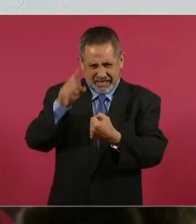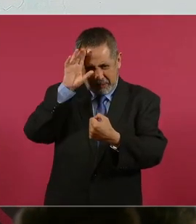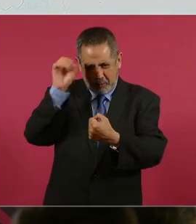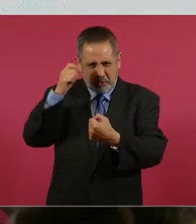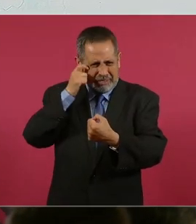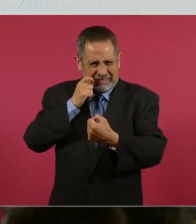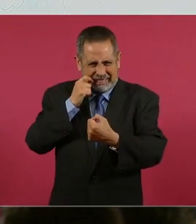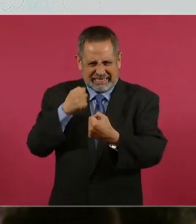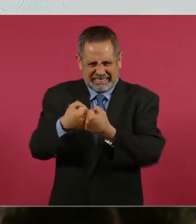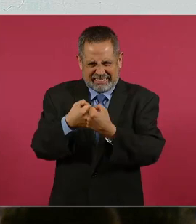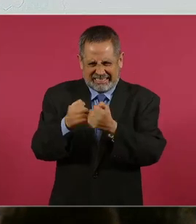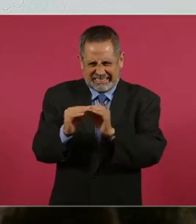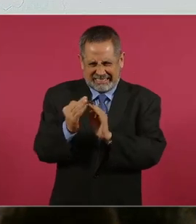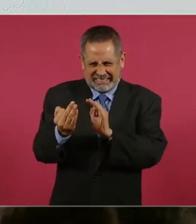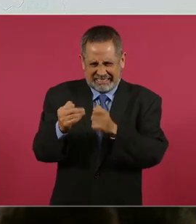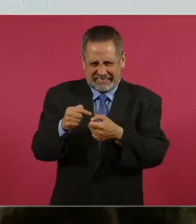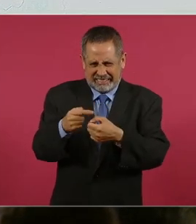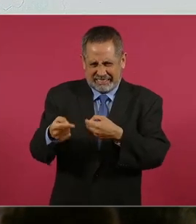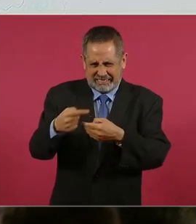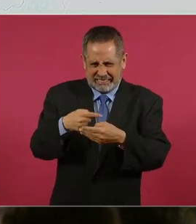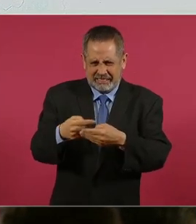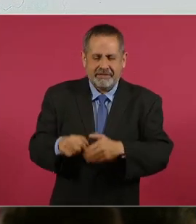Casi en los límites.